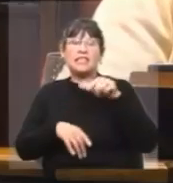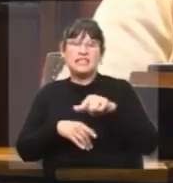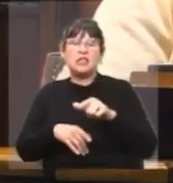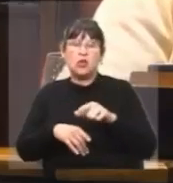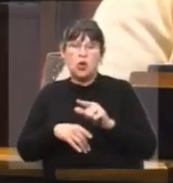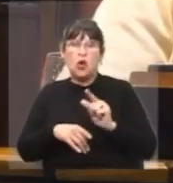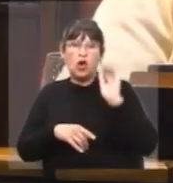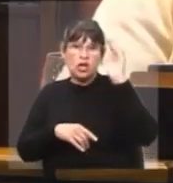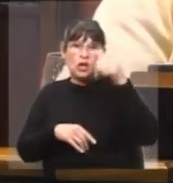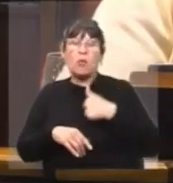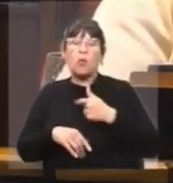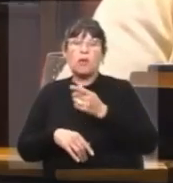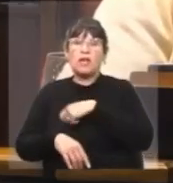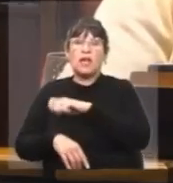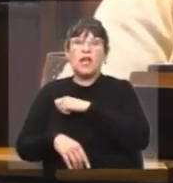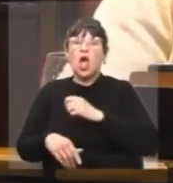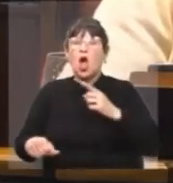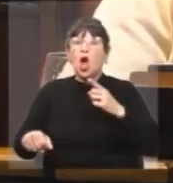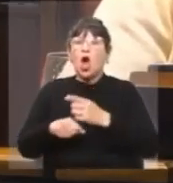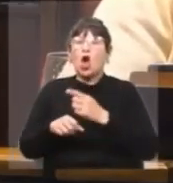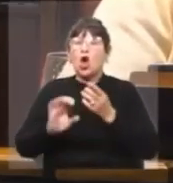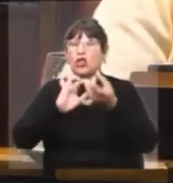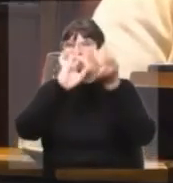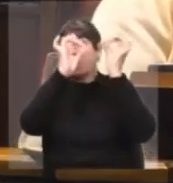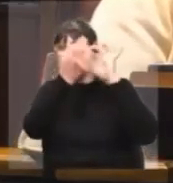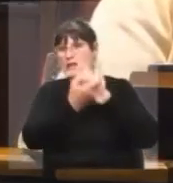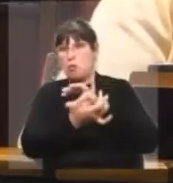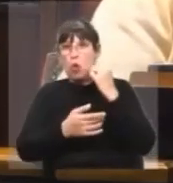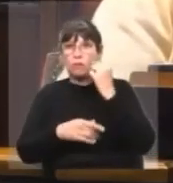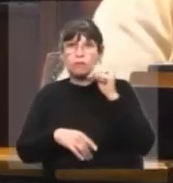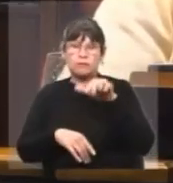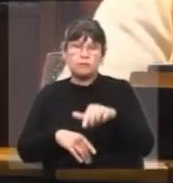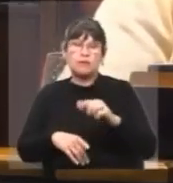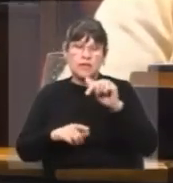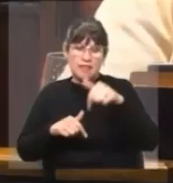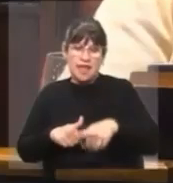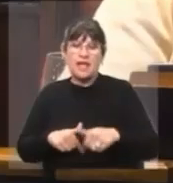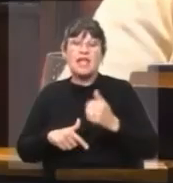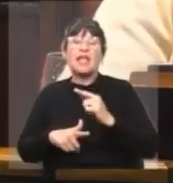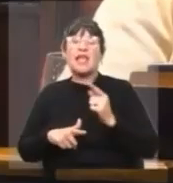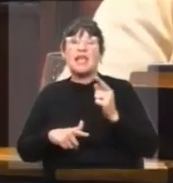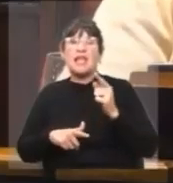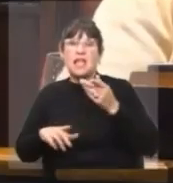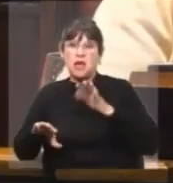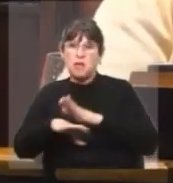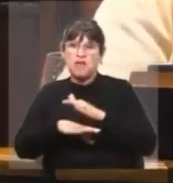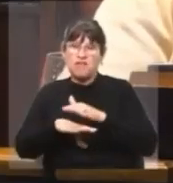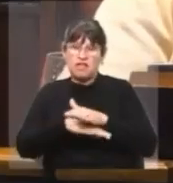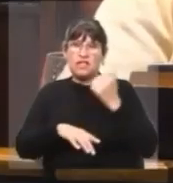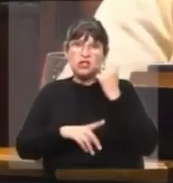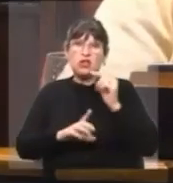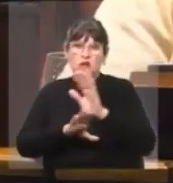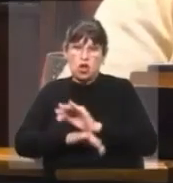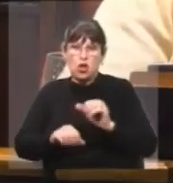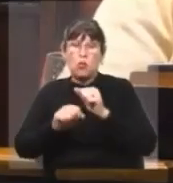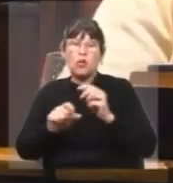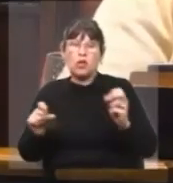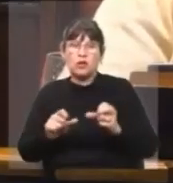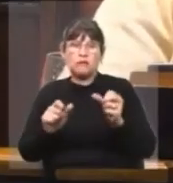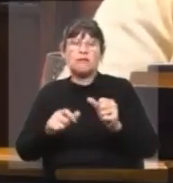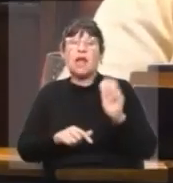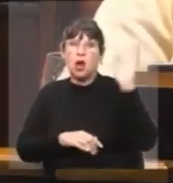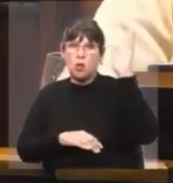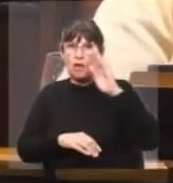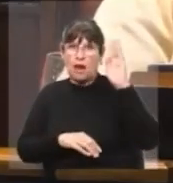español en la lucha contra el fascismo desde aquí mis felicitaciones a los que hicieron posible este